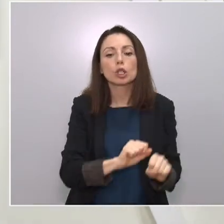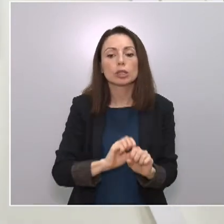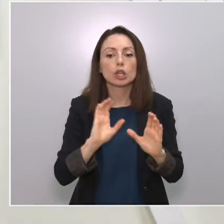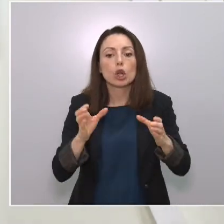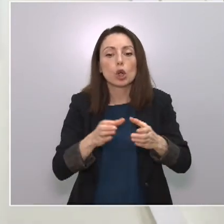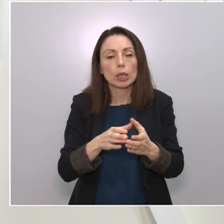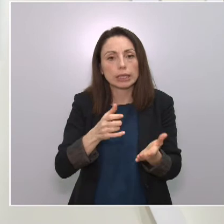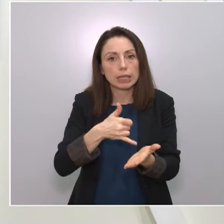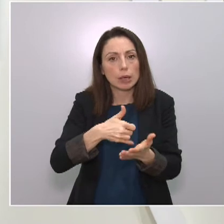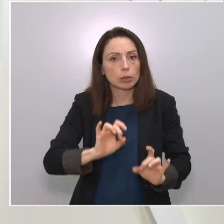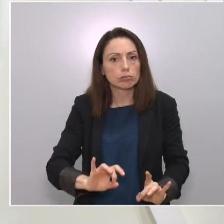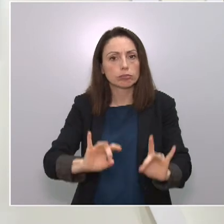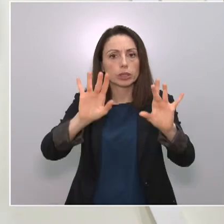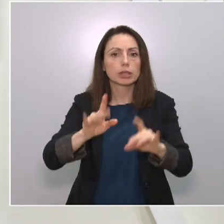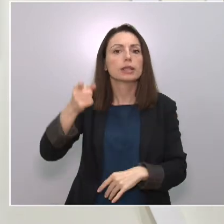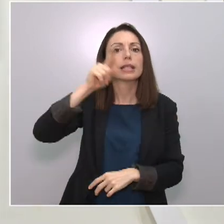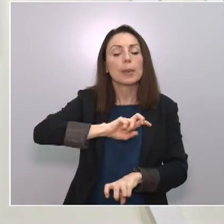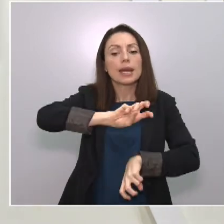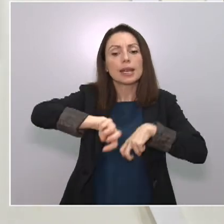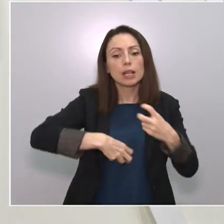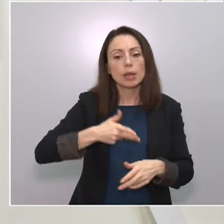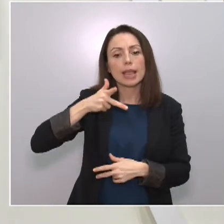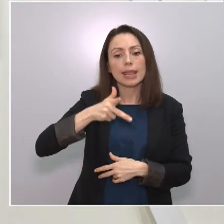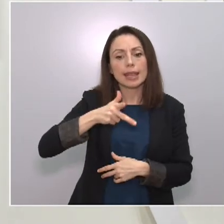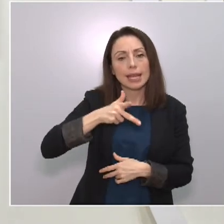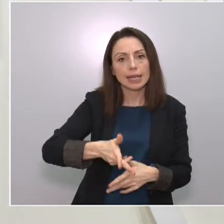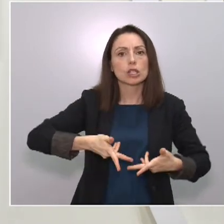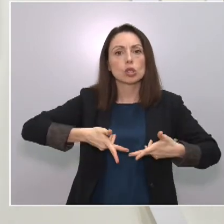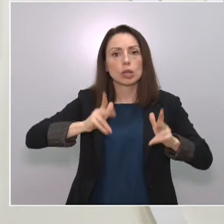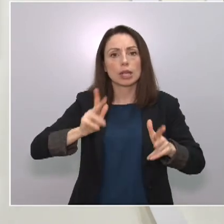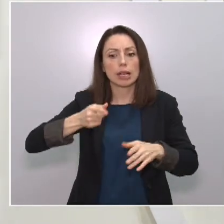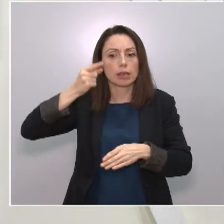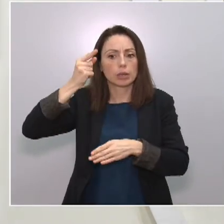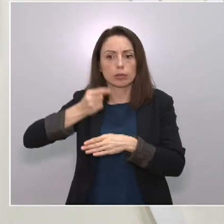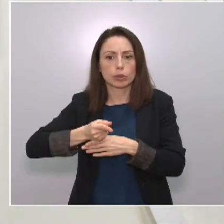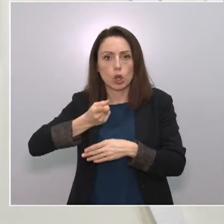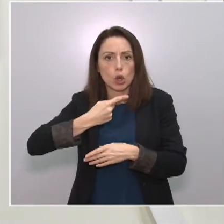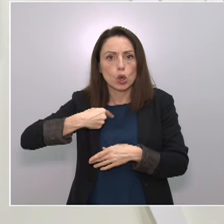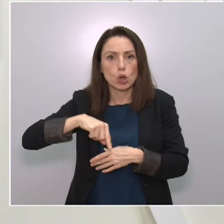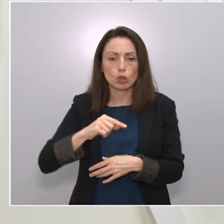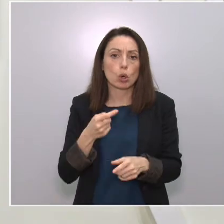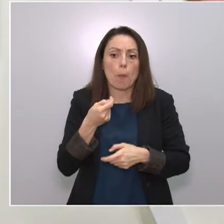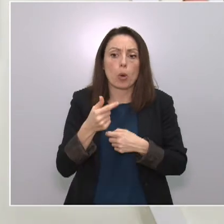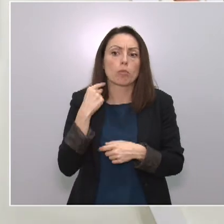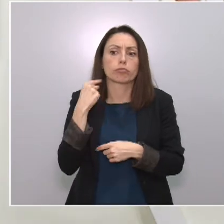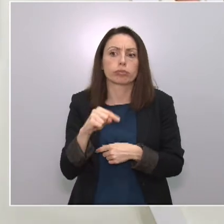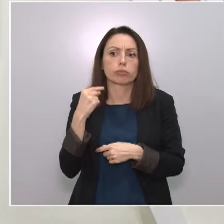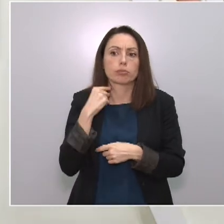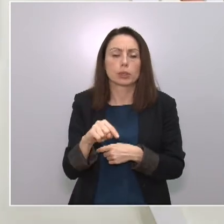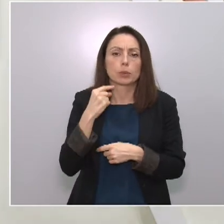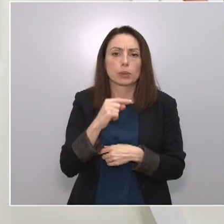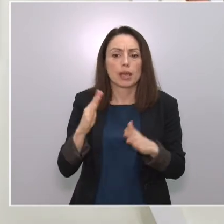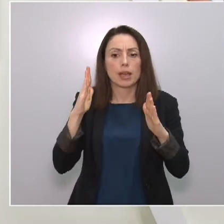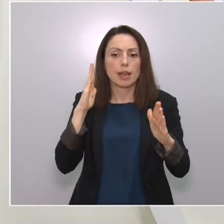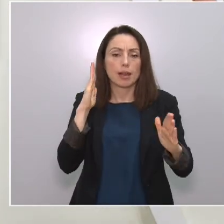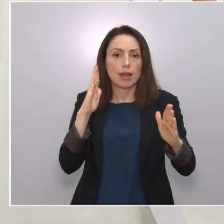colectivos más vulnerables. La recuperación de los derechos y de las libertades que obligatoriamente hemos ido perdiendo durante